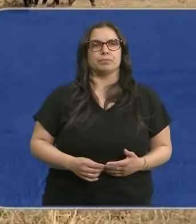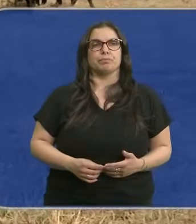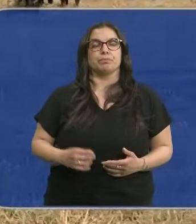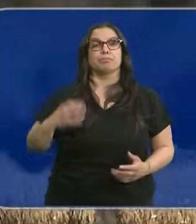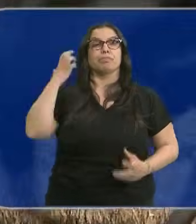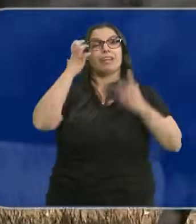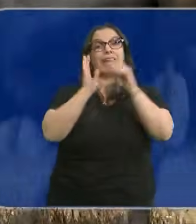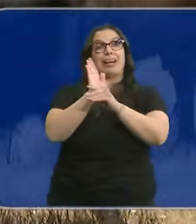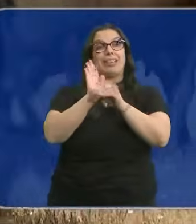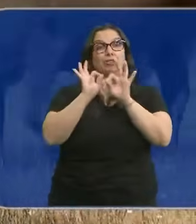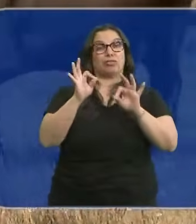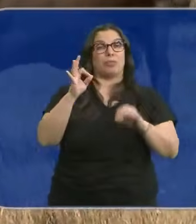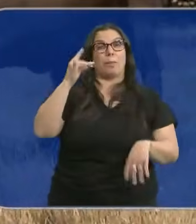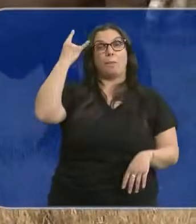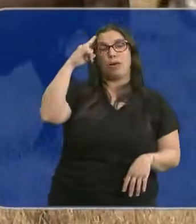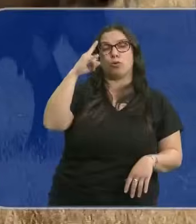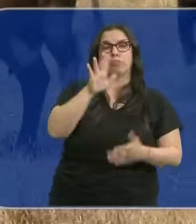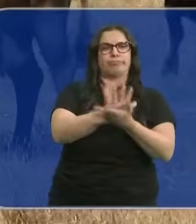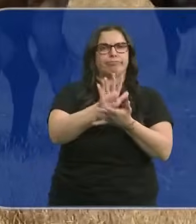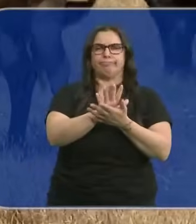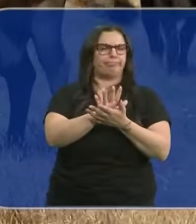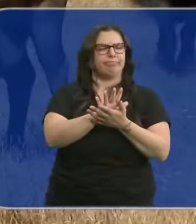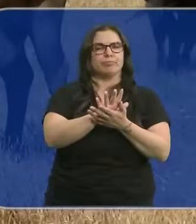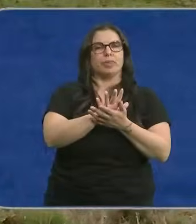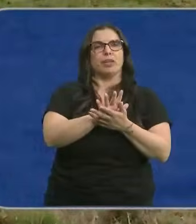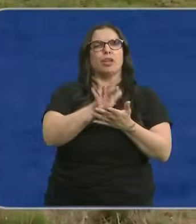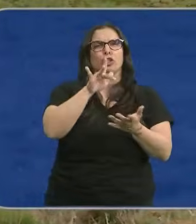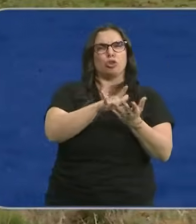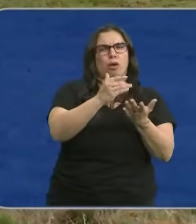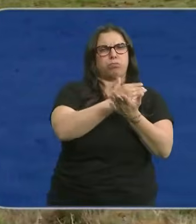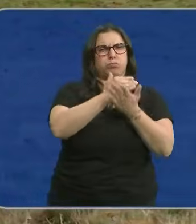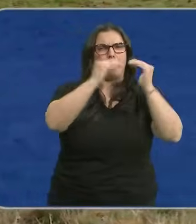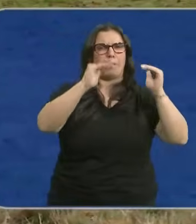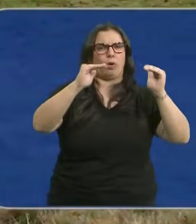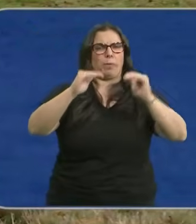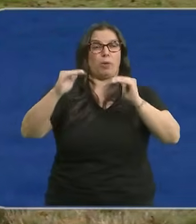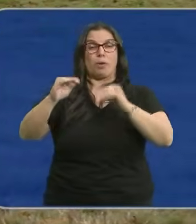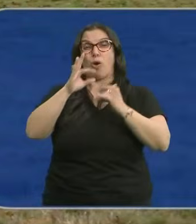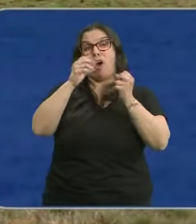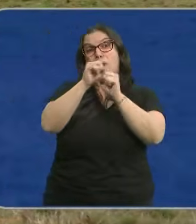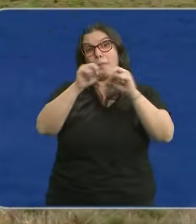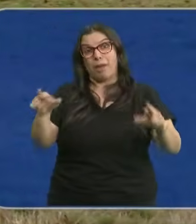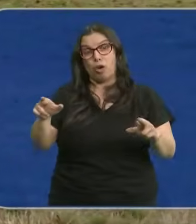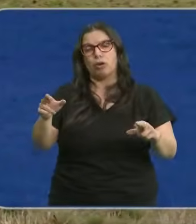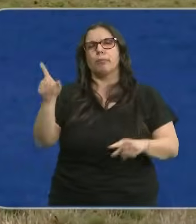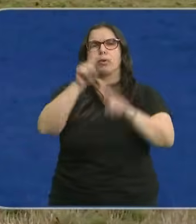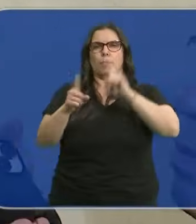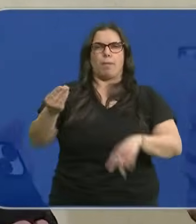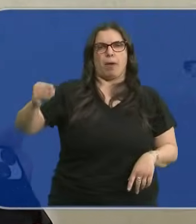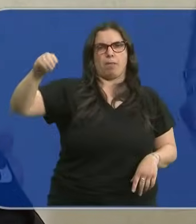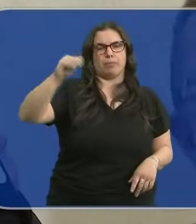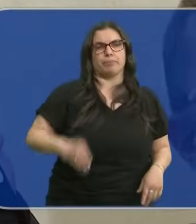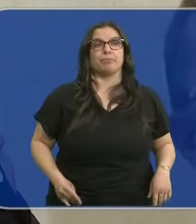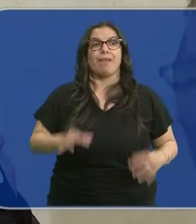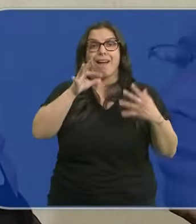Los ganaderos de vacuno no respiran tranquilos. Para empeorar la pérdida de rentabilidad de sus explotaciones han llegado nuevos problemas.